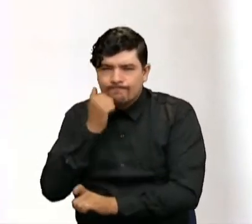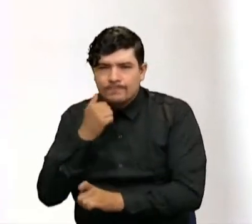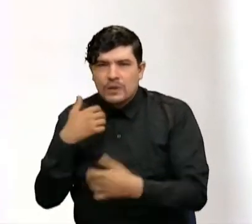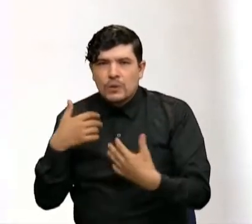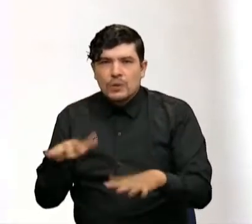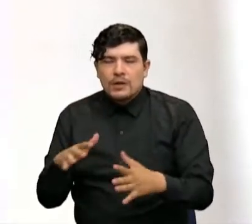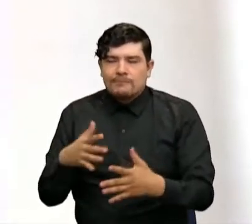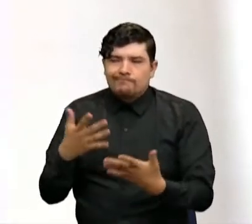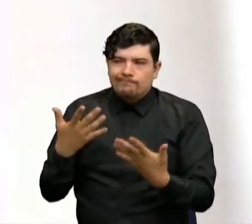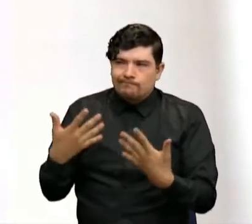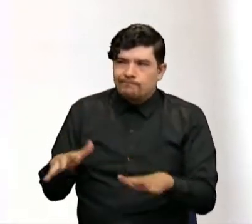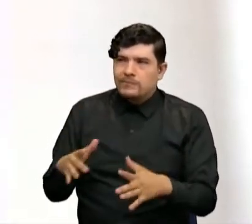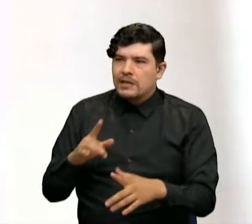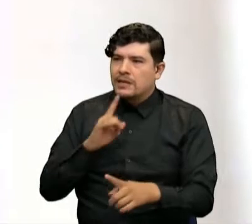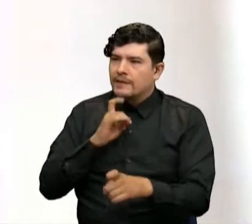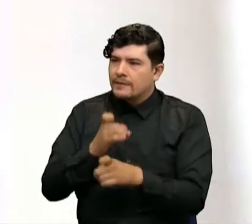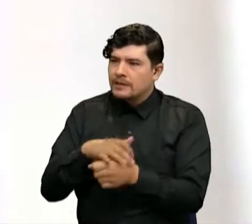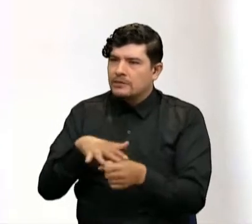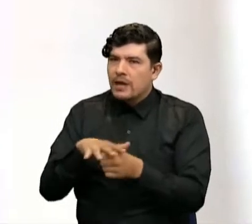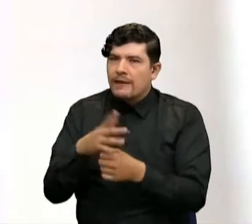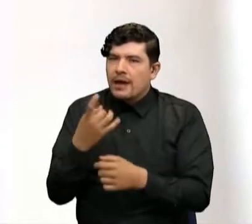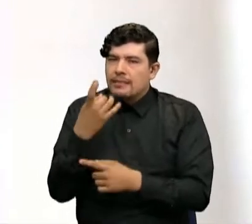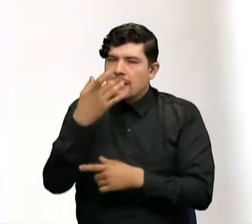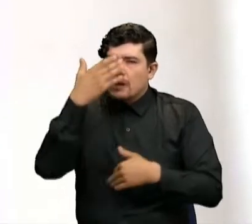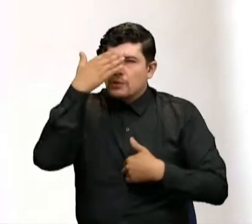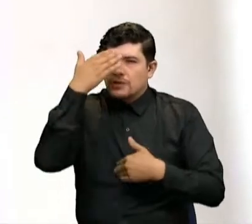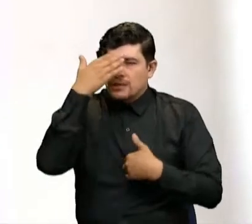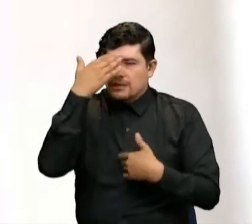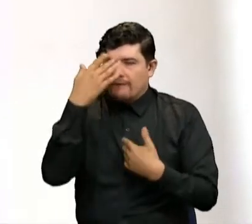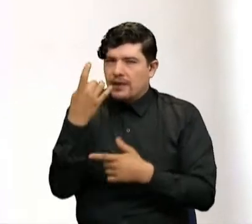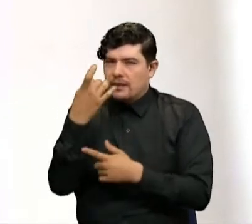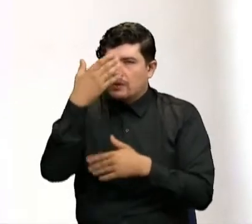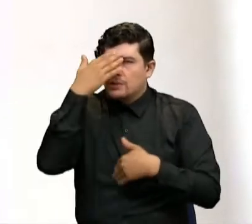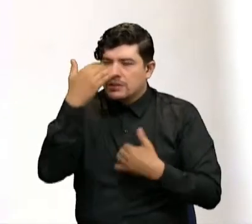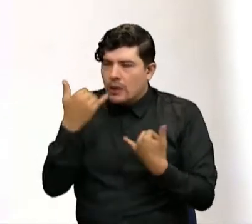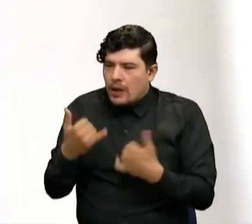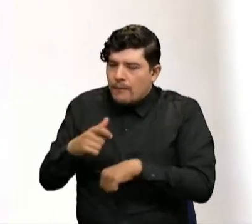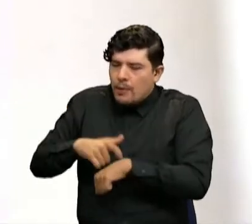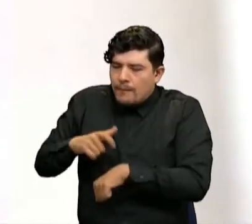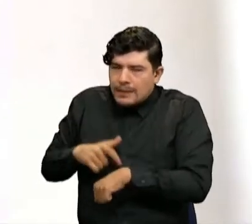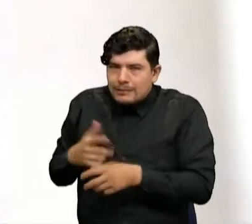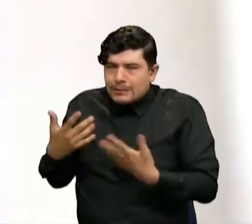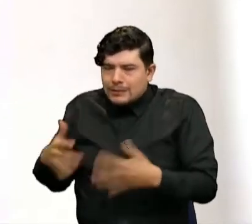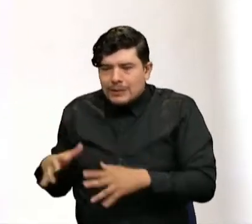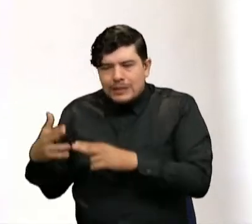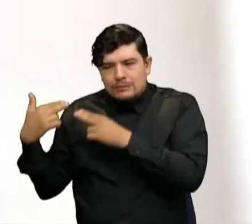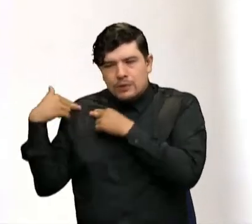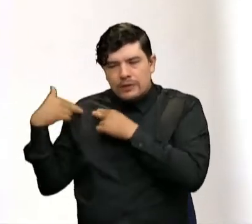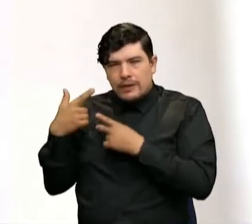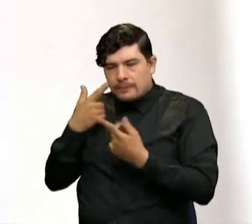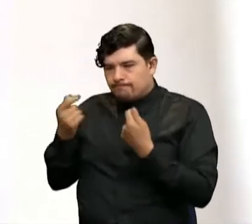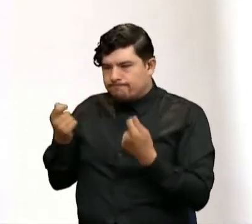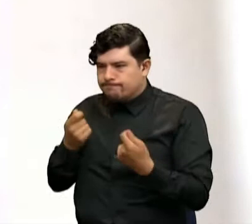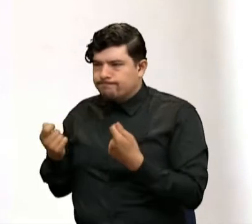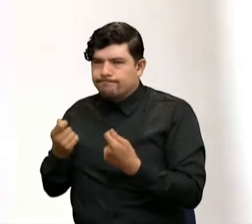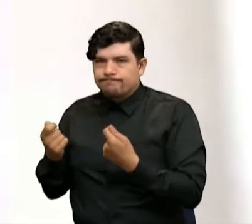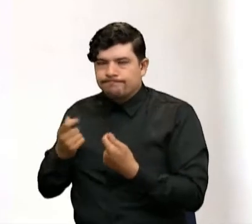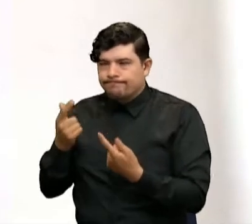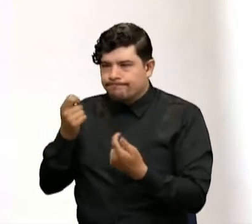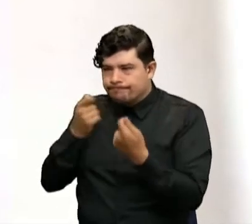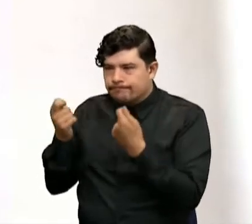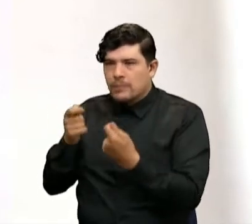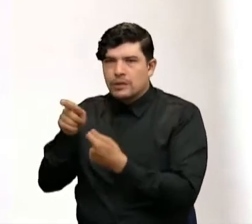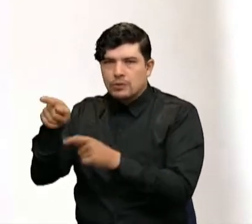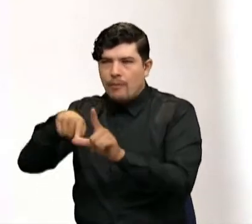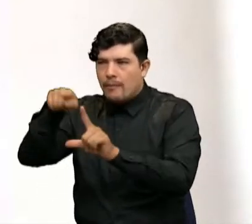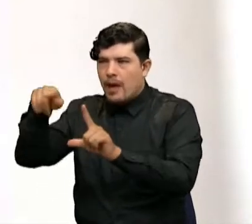importante. Y debemos ser conscientes en el momento que tenemos, pero está en nuestra responsabilidad poder controlarlo y bajarlo. Y lo